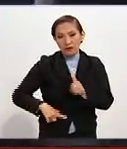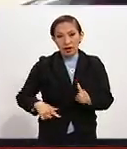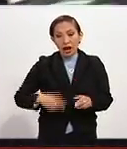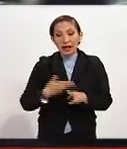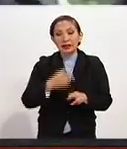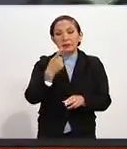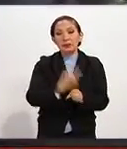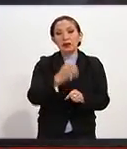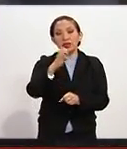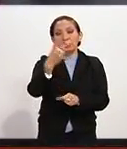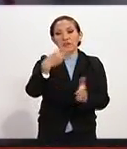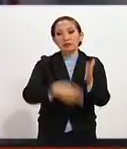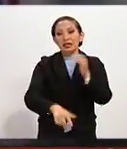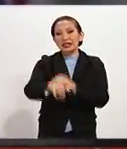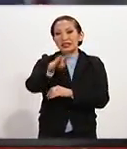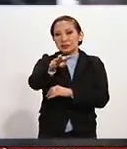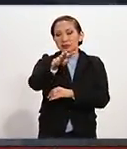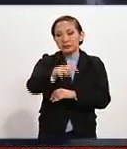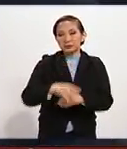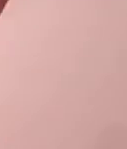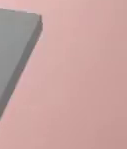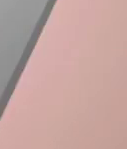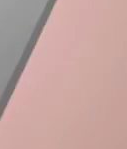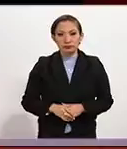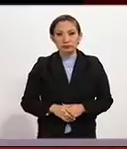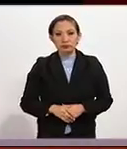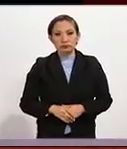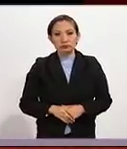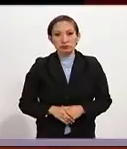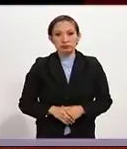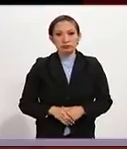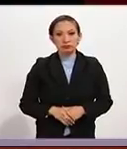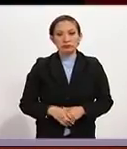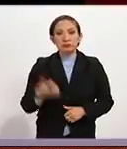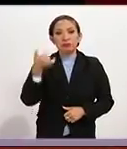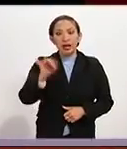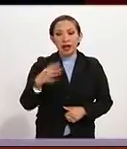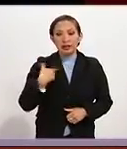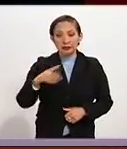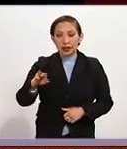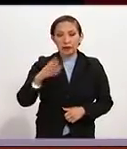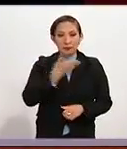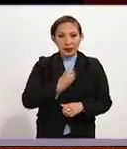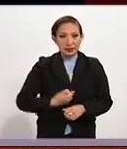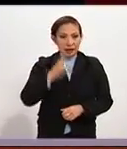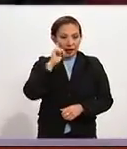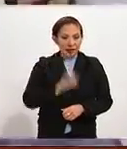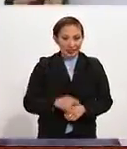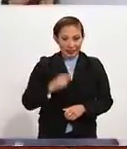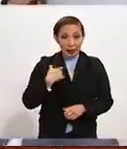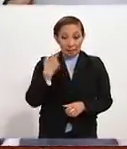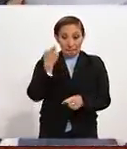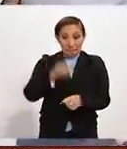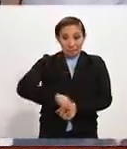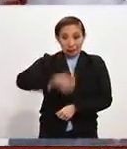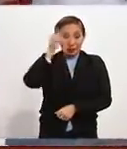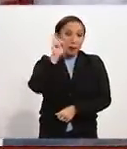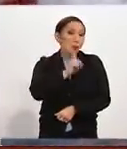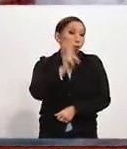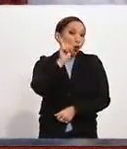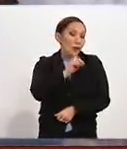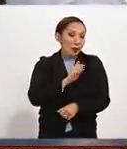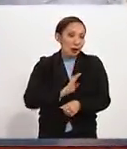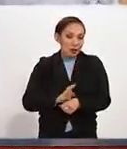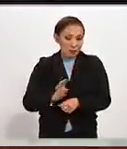el 1 de enero de 2019. Y así reaccionó Rousseff. La primera presidenta de Brasil calificó